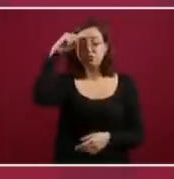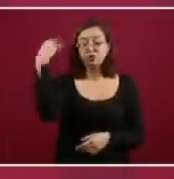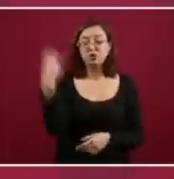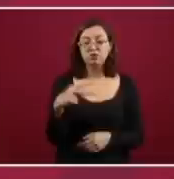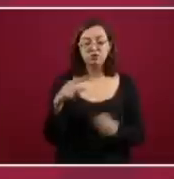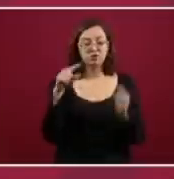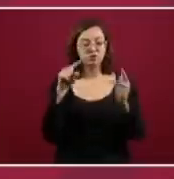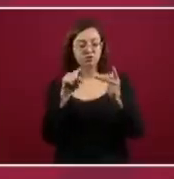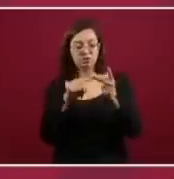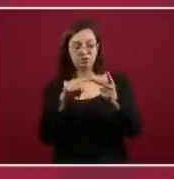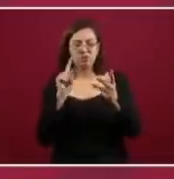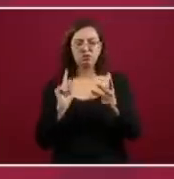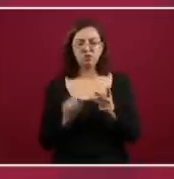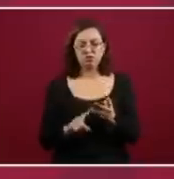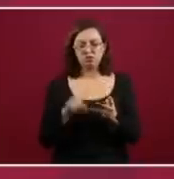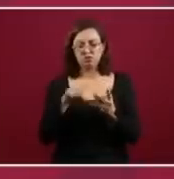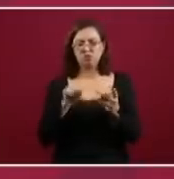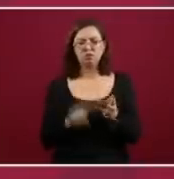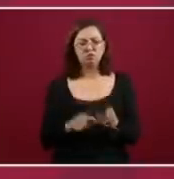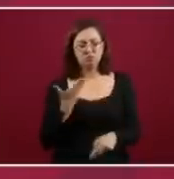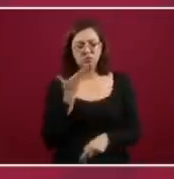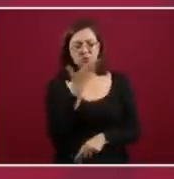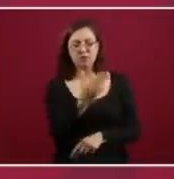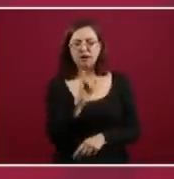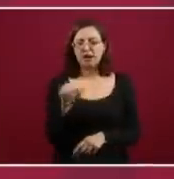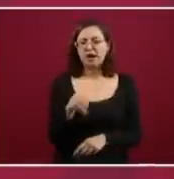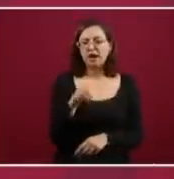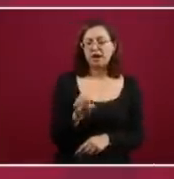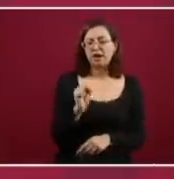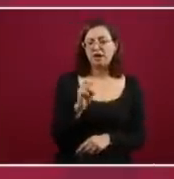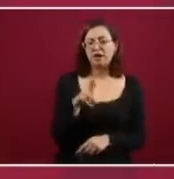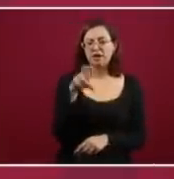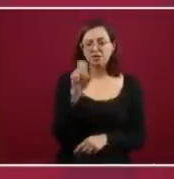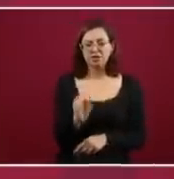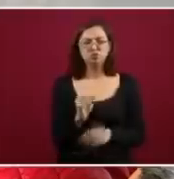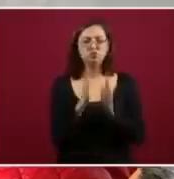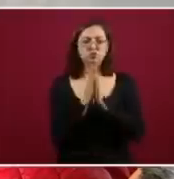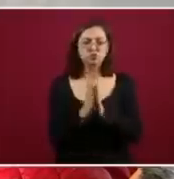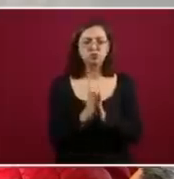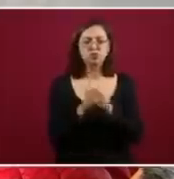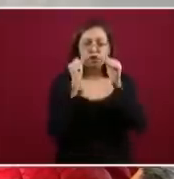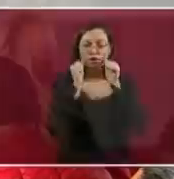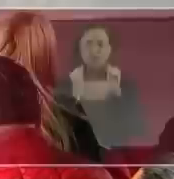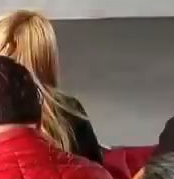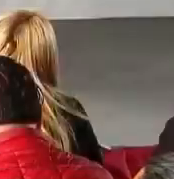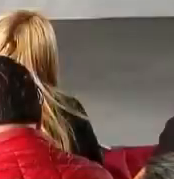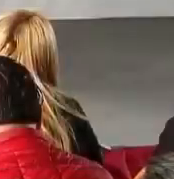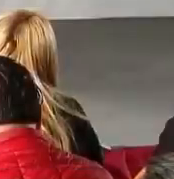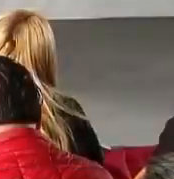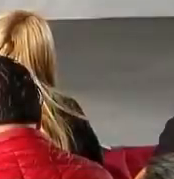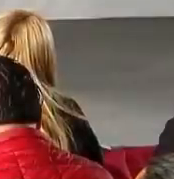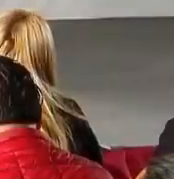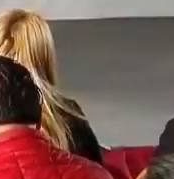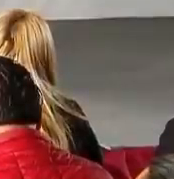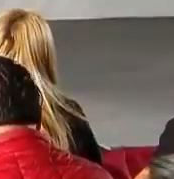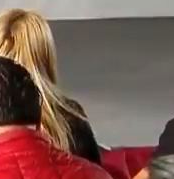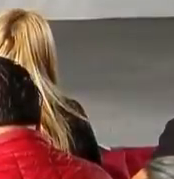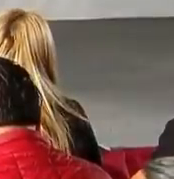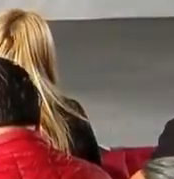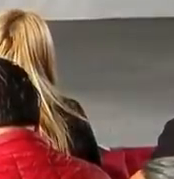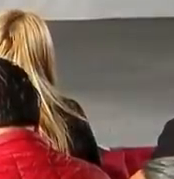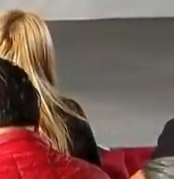otros dos casos y luego a pedir a jesús que los vea pero hay mecanismos